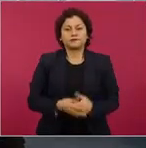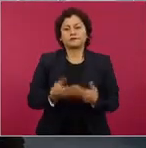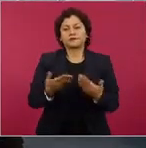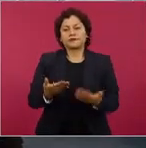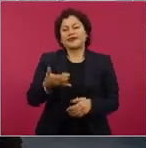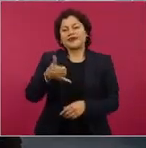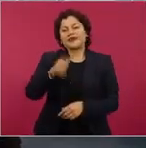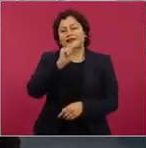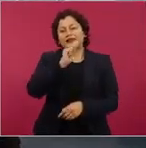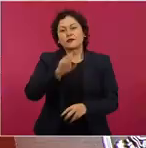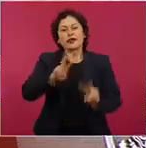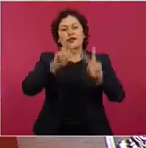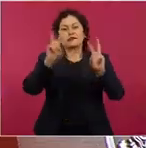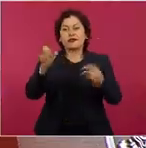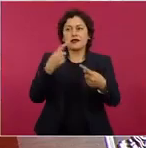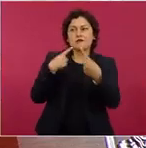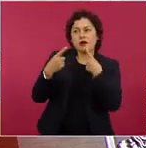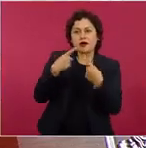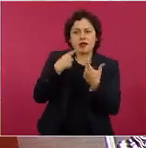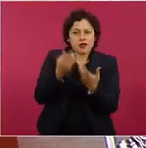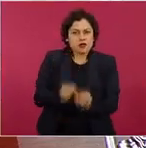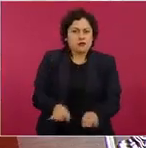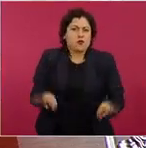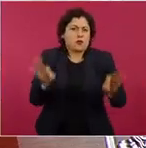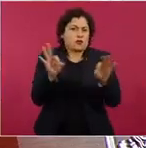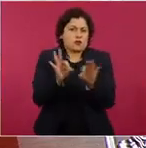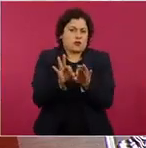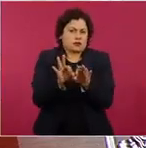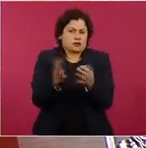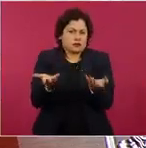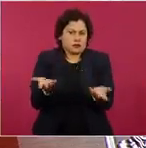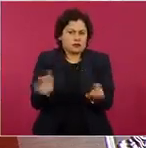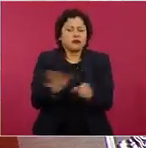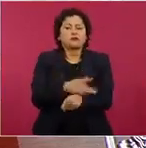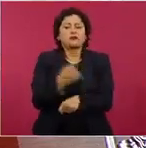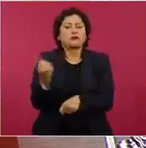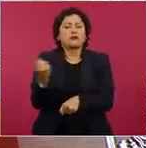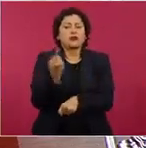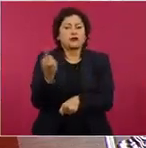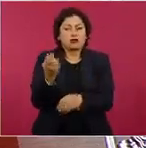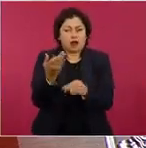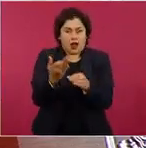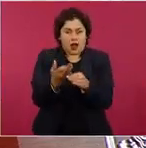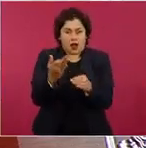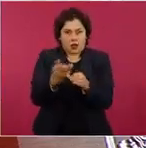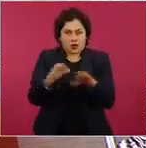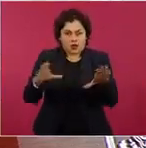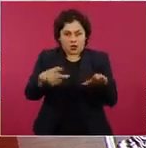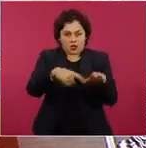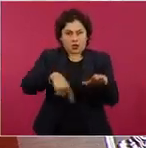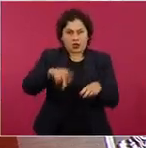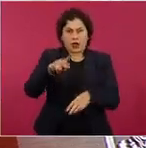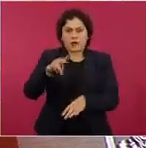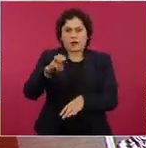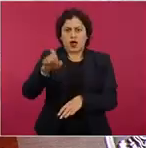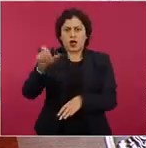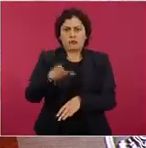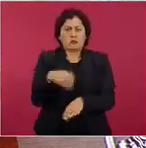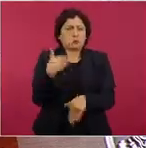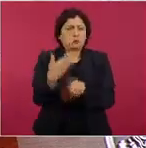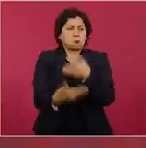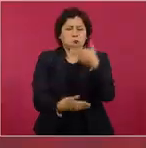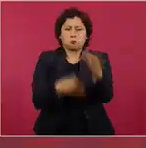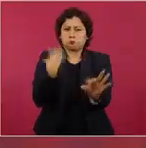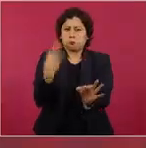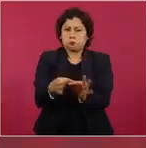importante, porque ahora van bien las cosas en Pemex, los trabajadores están ayudando,